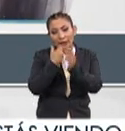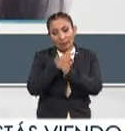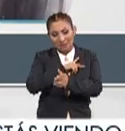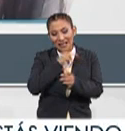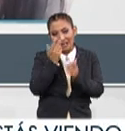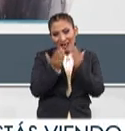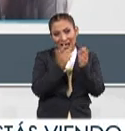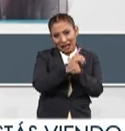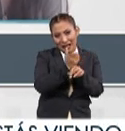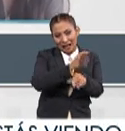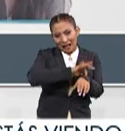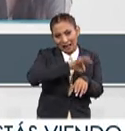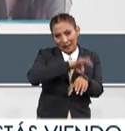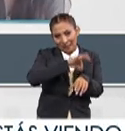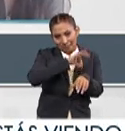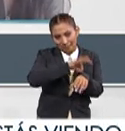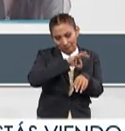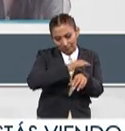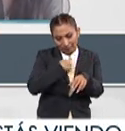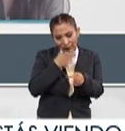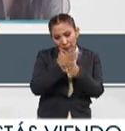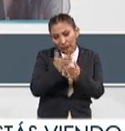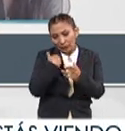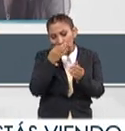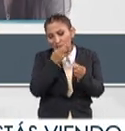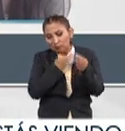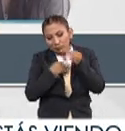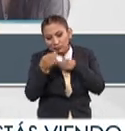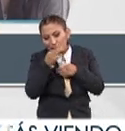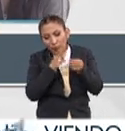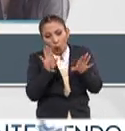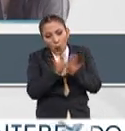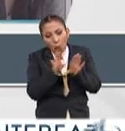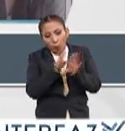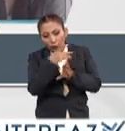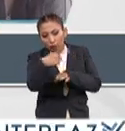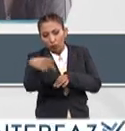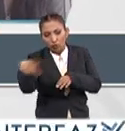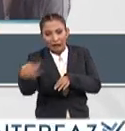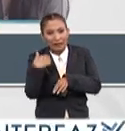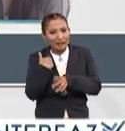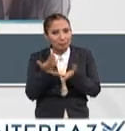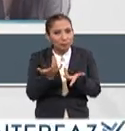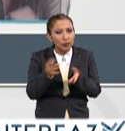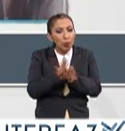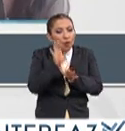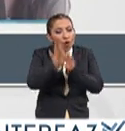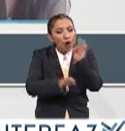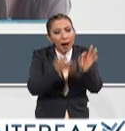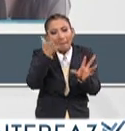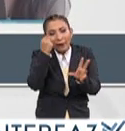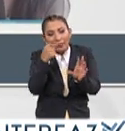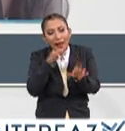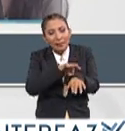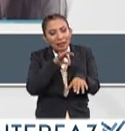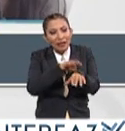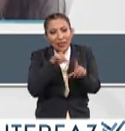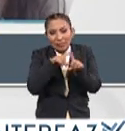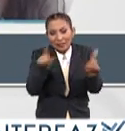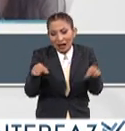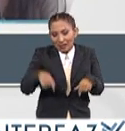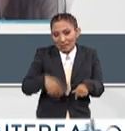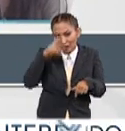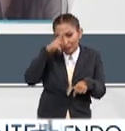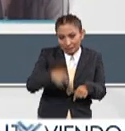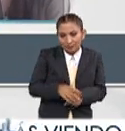carrera, que es medicina, entonces me dieron a conocer cómo ellos tratan o cómo ellos aprenden la medicina a diferencia de aquí